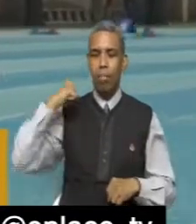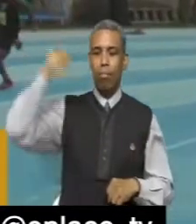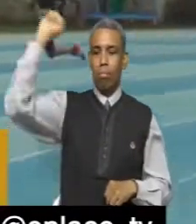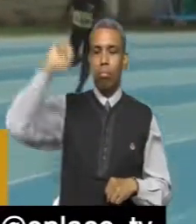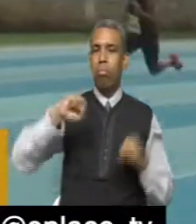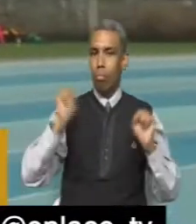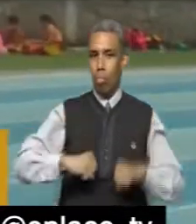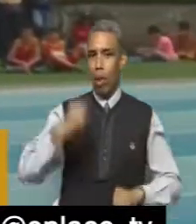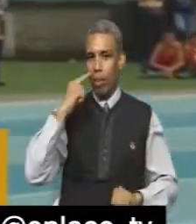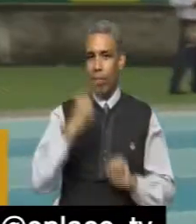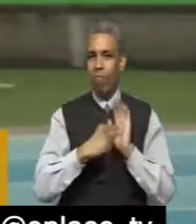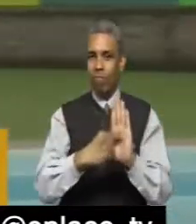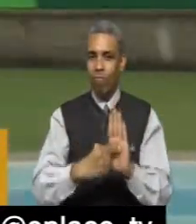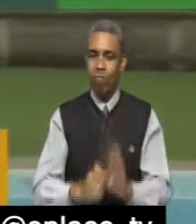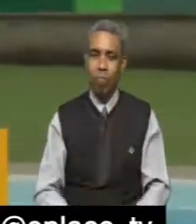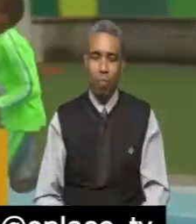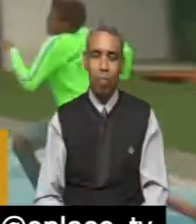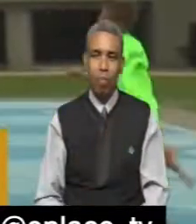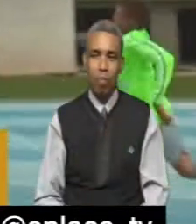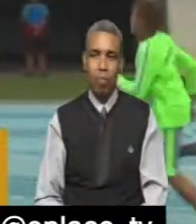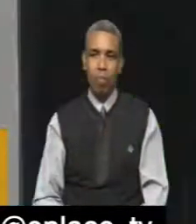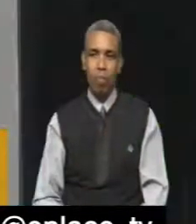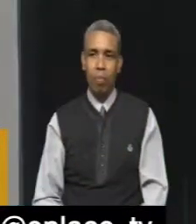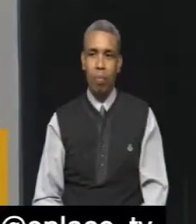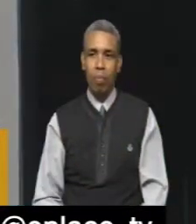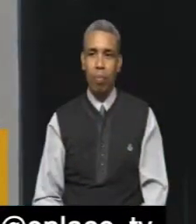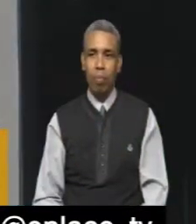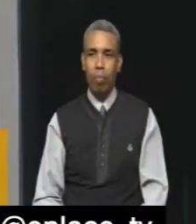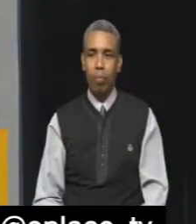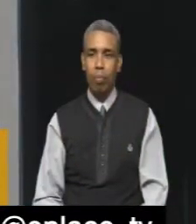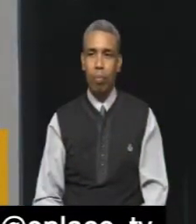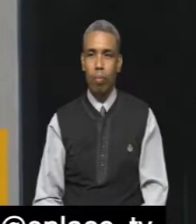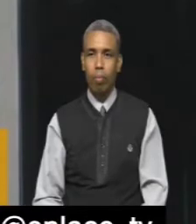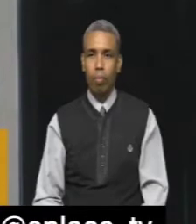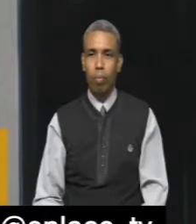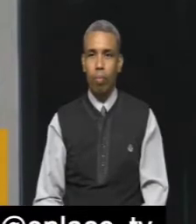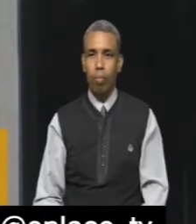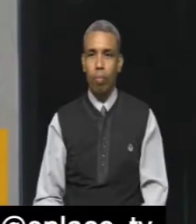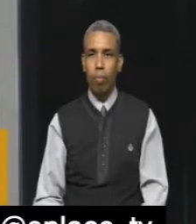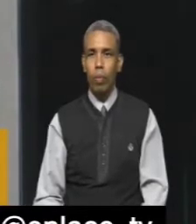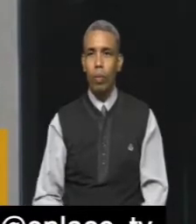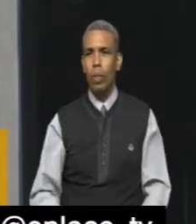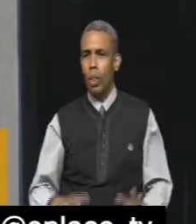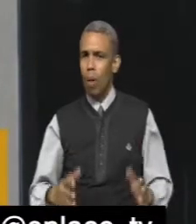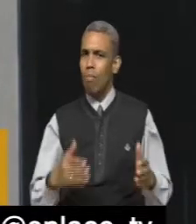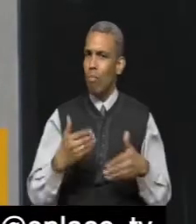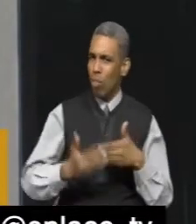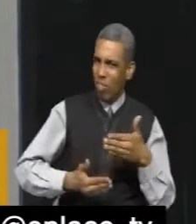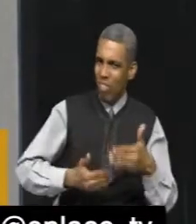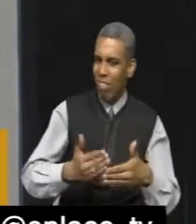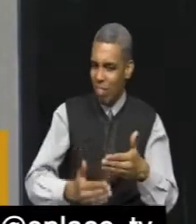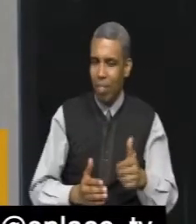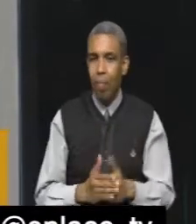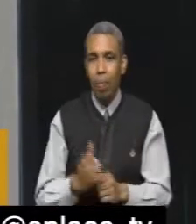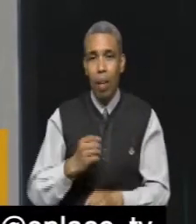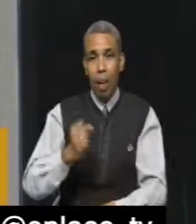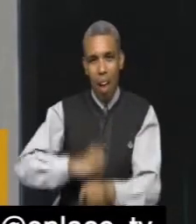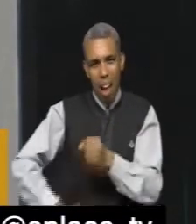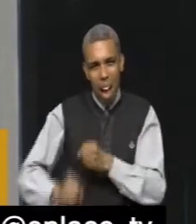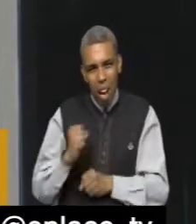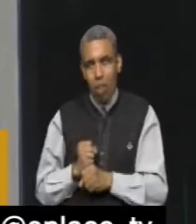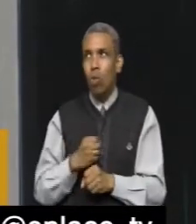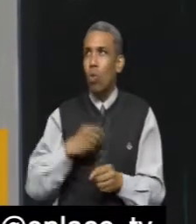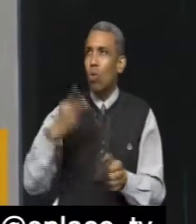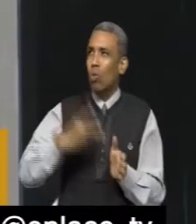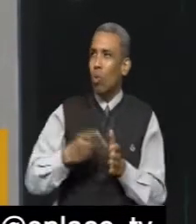Boyacá cupos importantes para el campeonato nacional. Bueno, esto es un proceso que viene realizándose aproximadamente el año antepasado, se